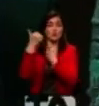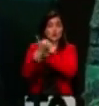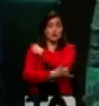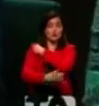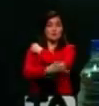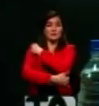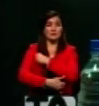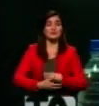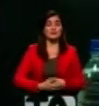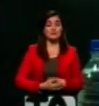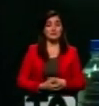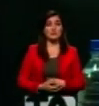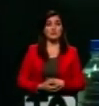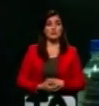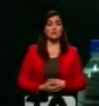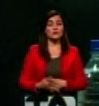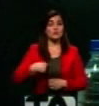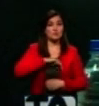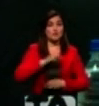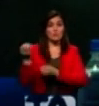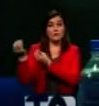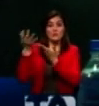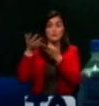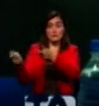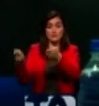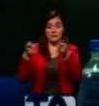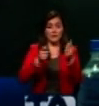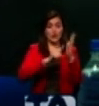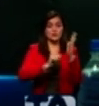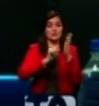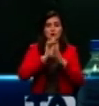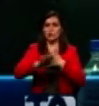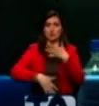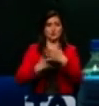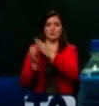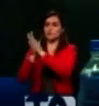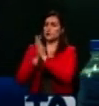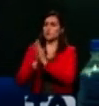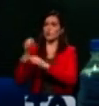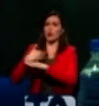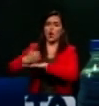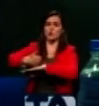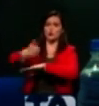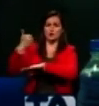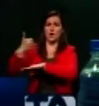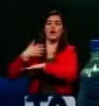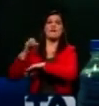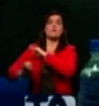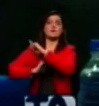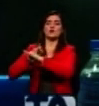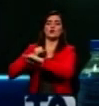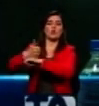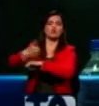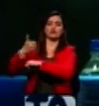otros países. Nos hemos sustentado en los informes que nos ha presentado el SRI, la UAF. Hemos solicitado ya asistencia penal